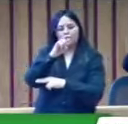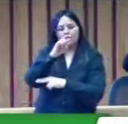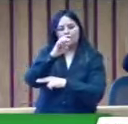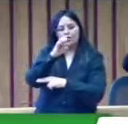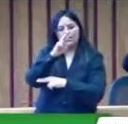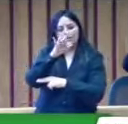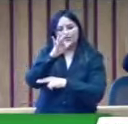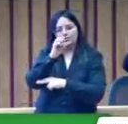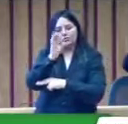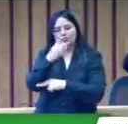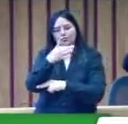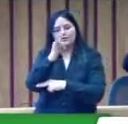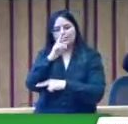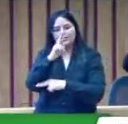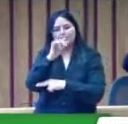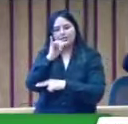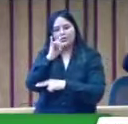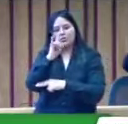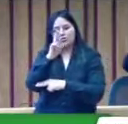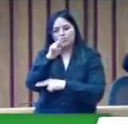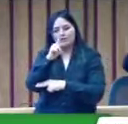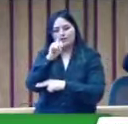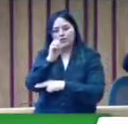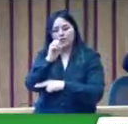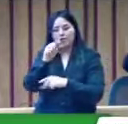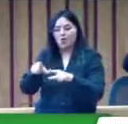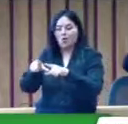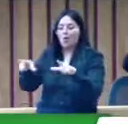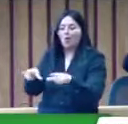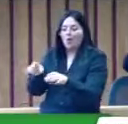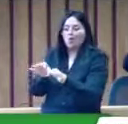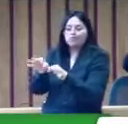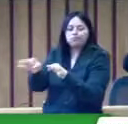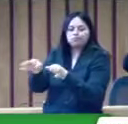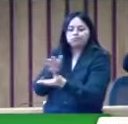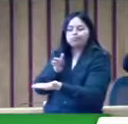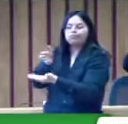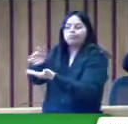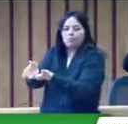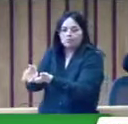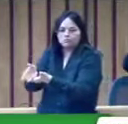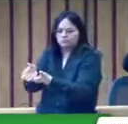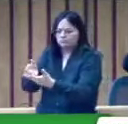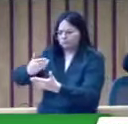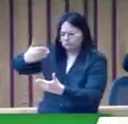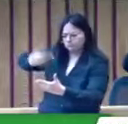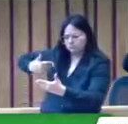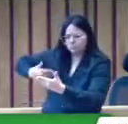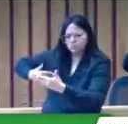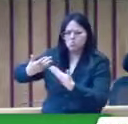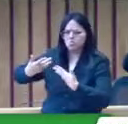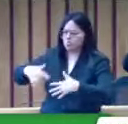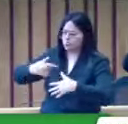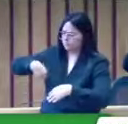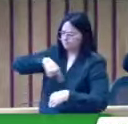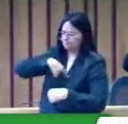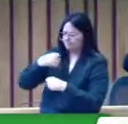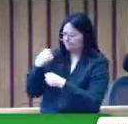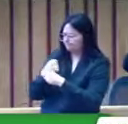Hemos venido trabajando muy, muy profesionalmente, muy